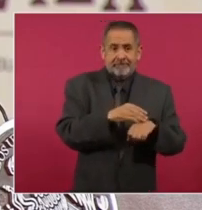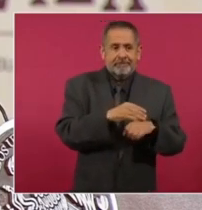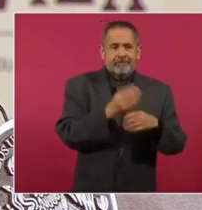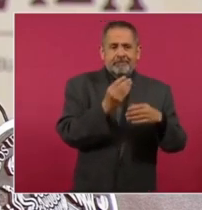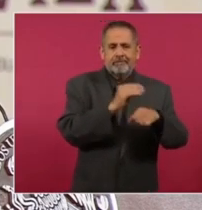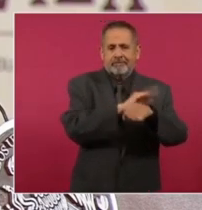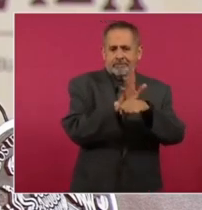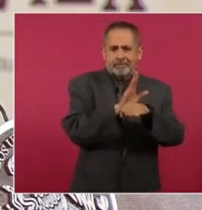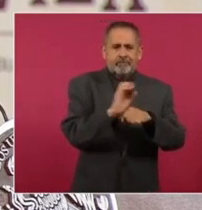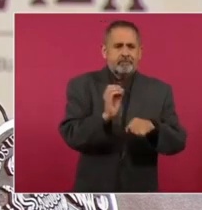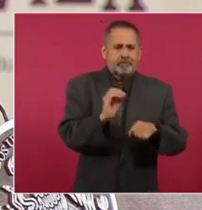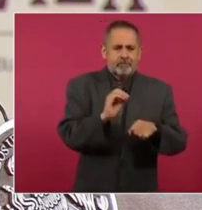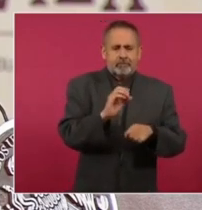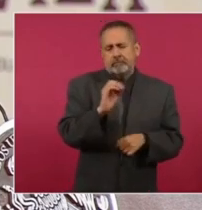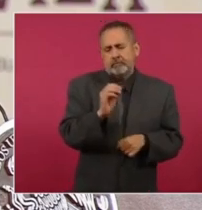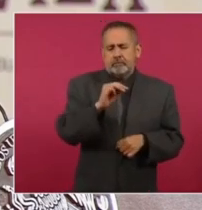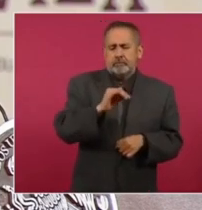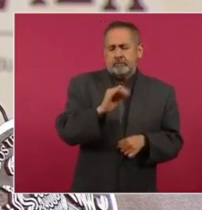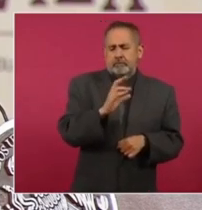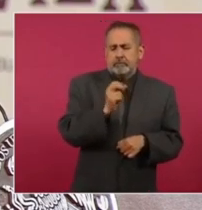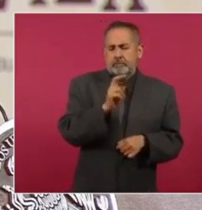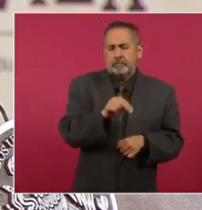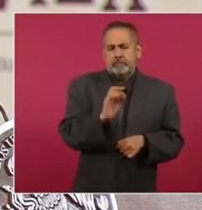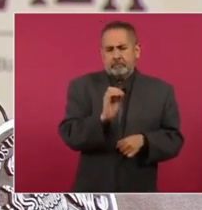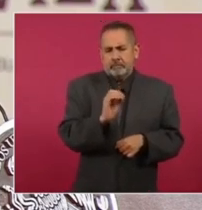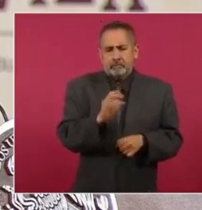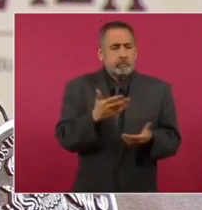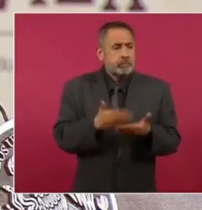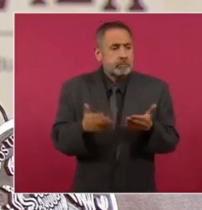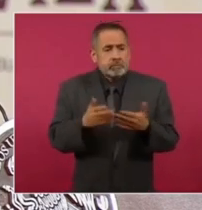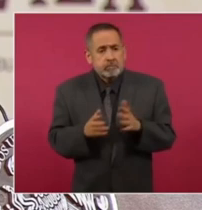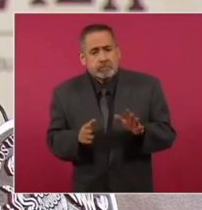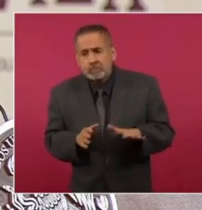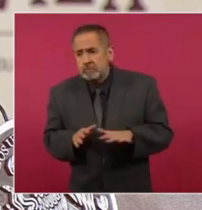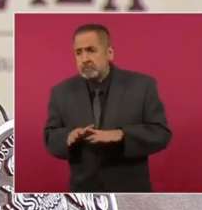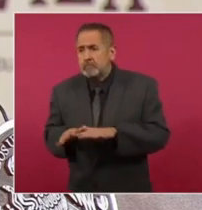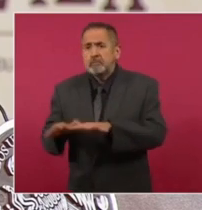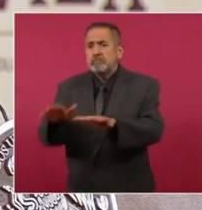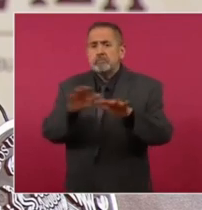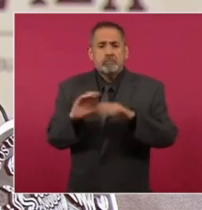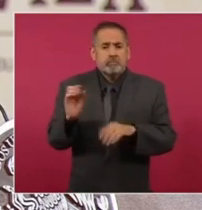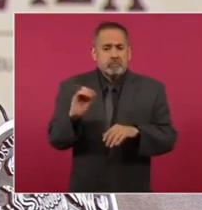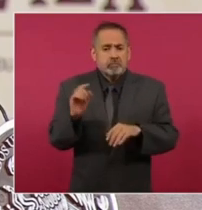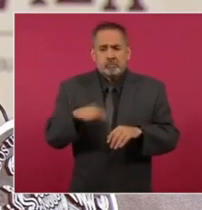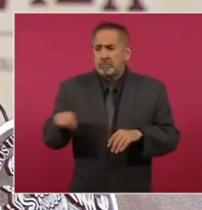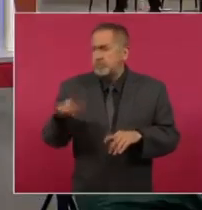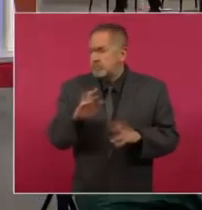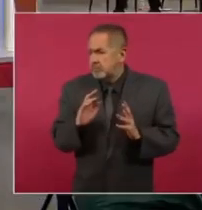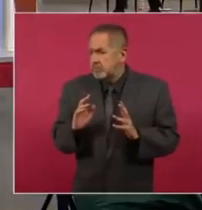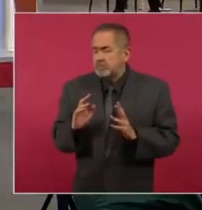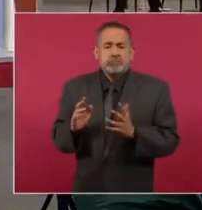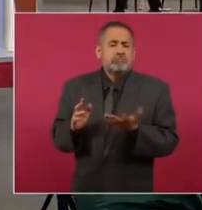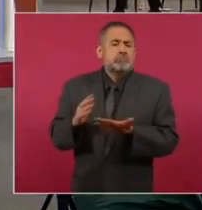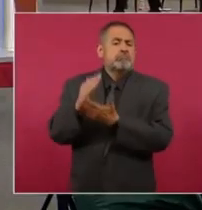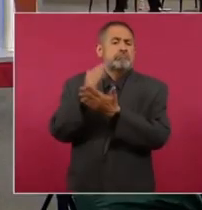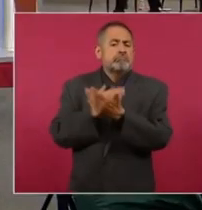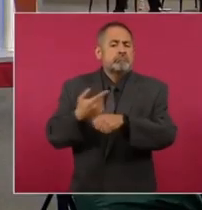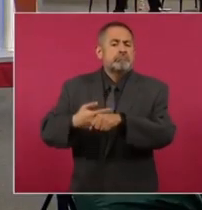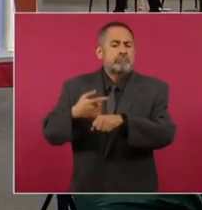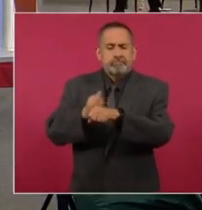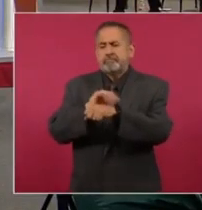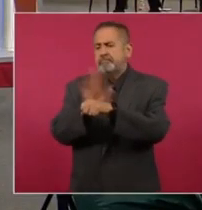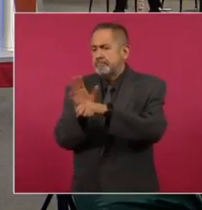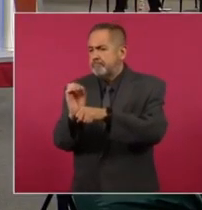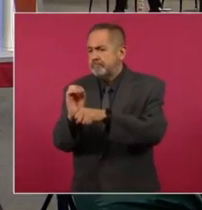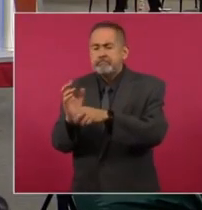Omicron y sus distintas variantes son el 100% de las aislamientos de virus SARS-CoV-2 que se encuentran